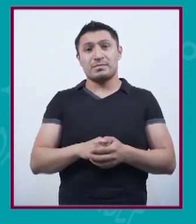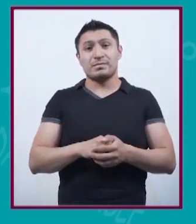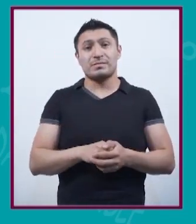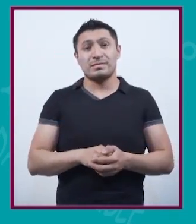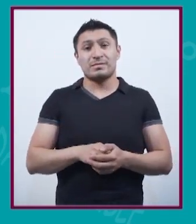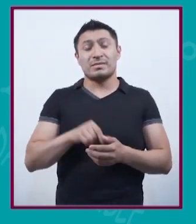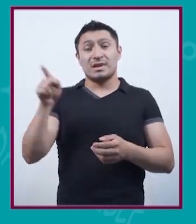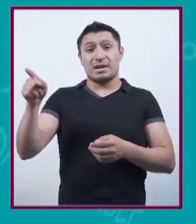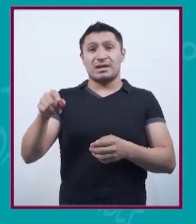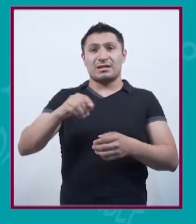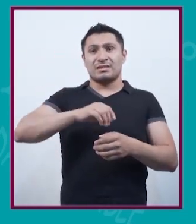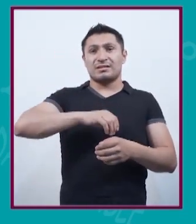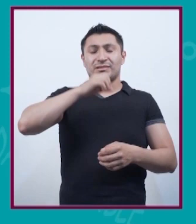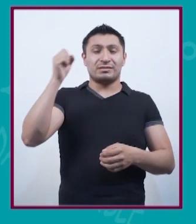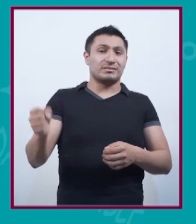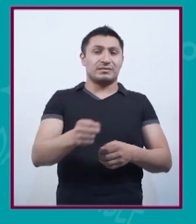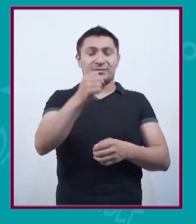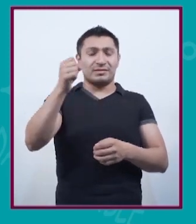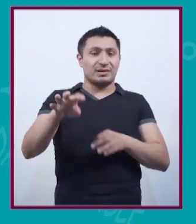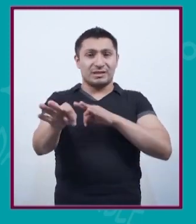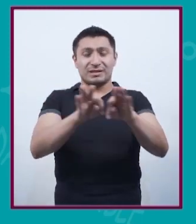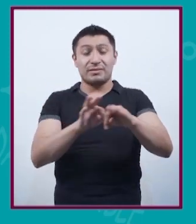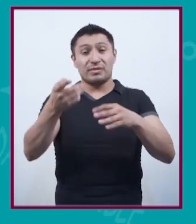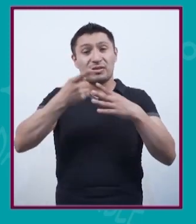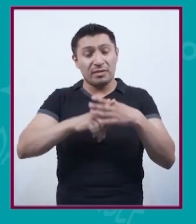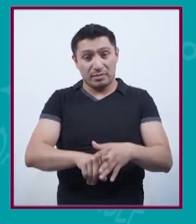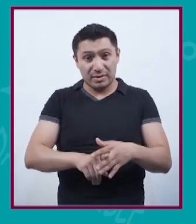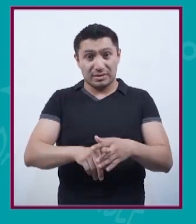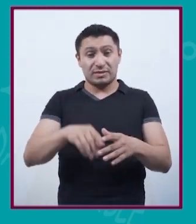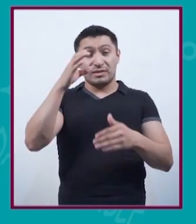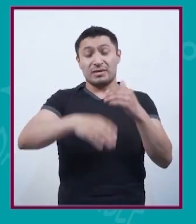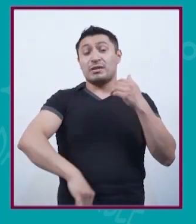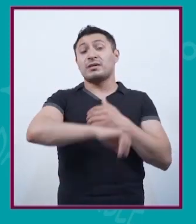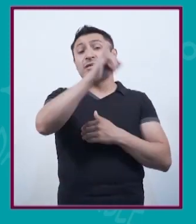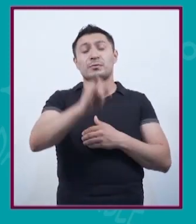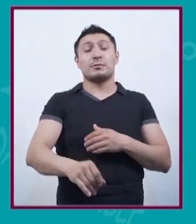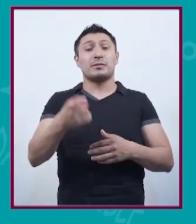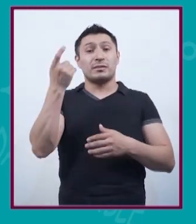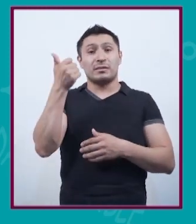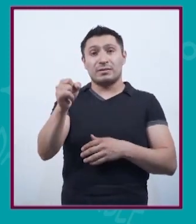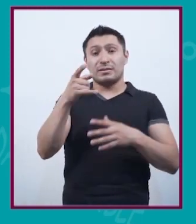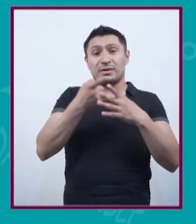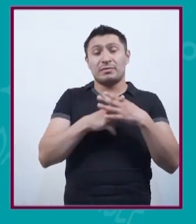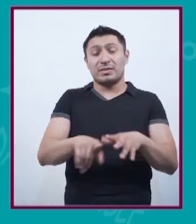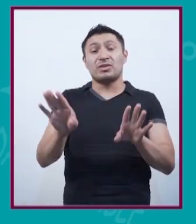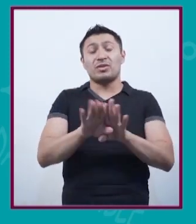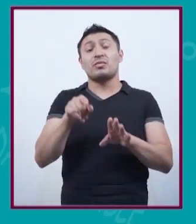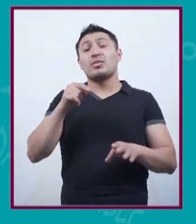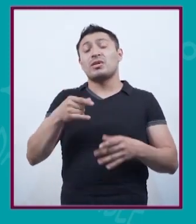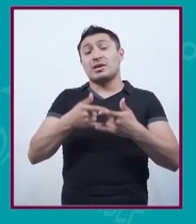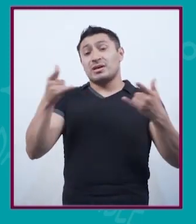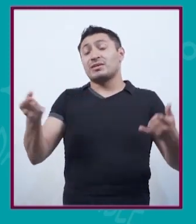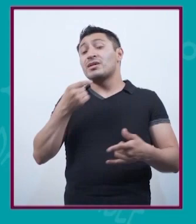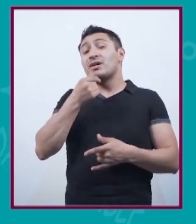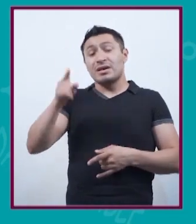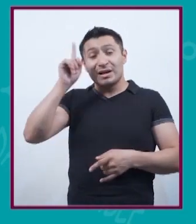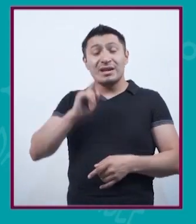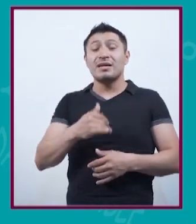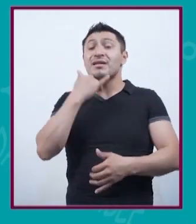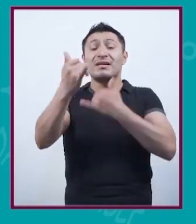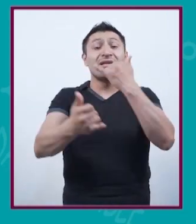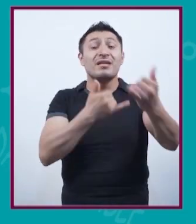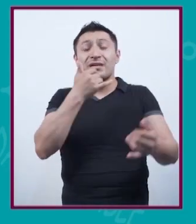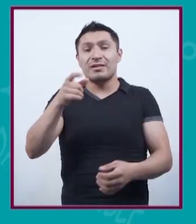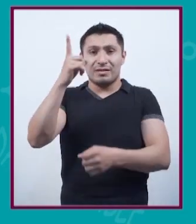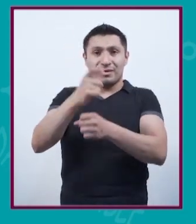condiciones adecuadas para trabajar en su país natal, decidió emprender un periplo que prácticamente no terminó durante el resto de su